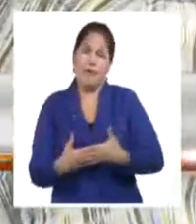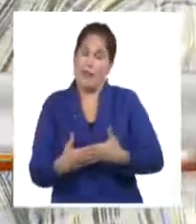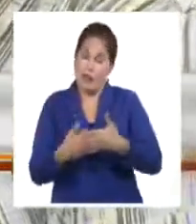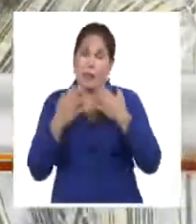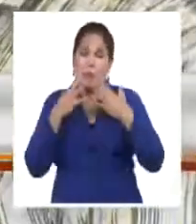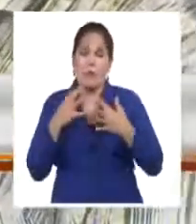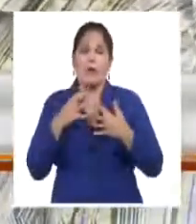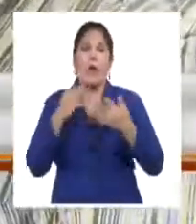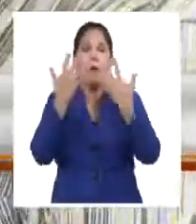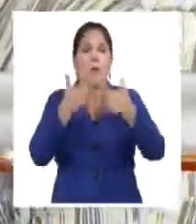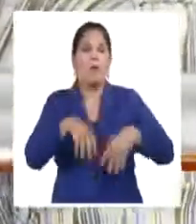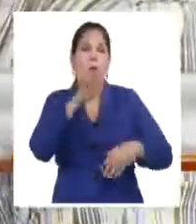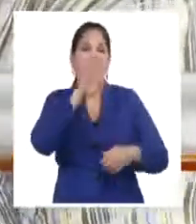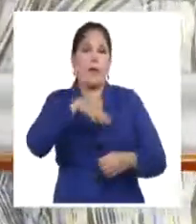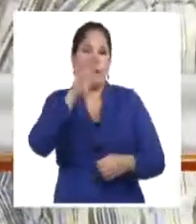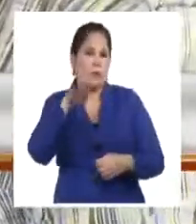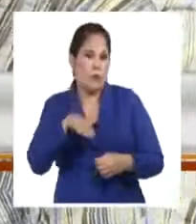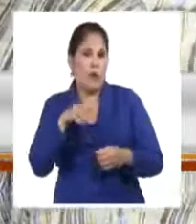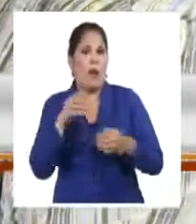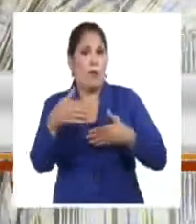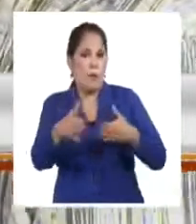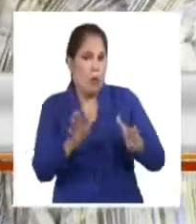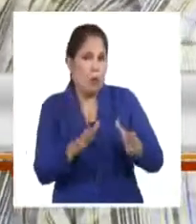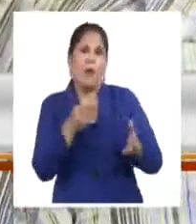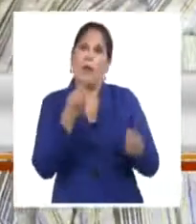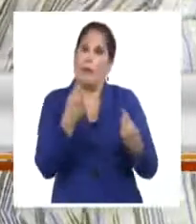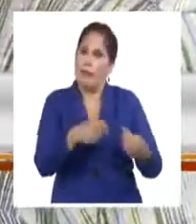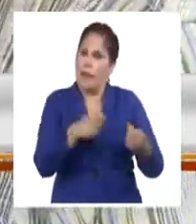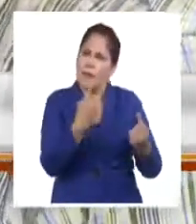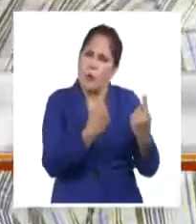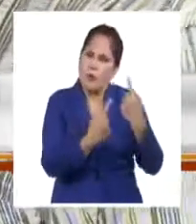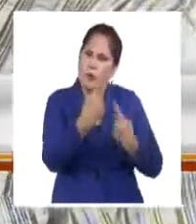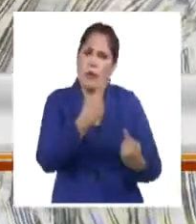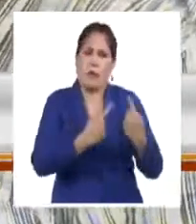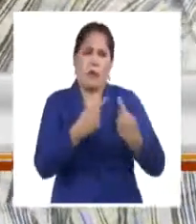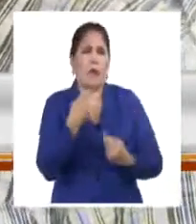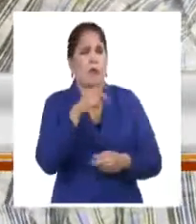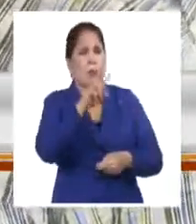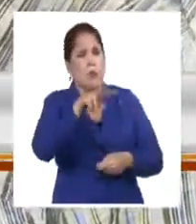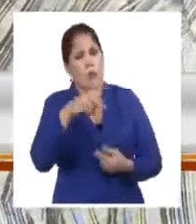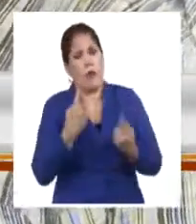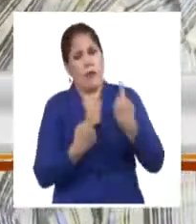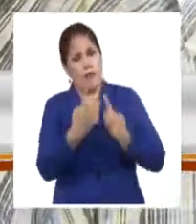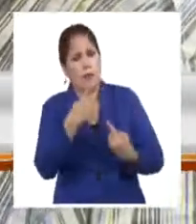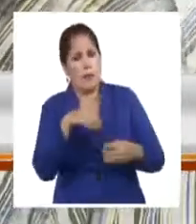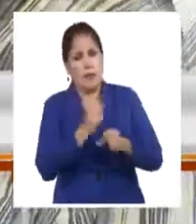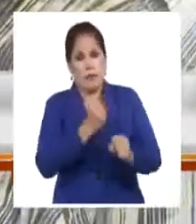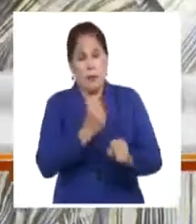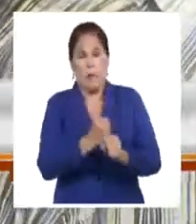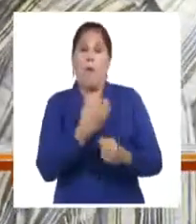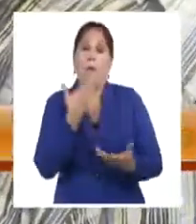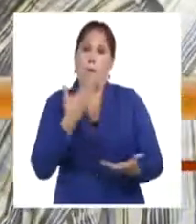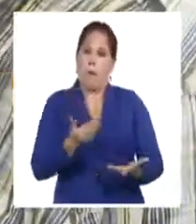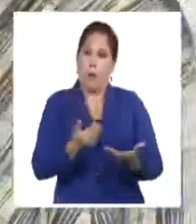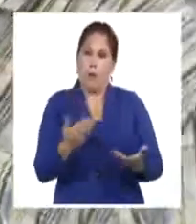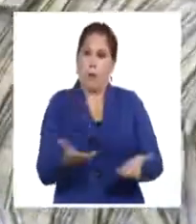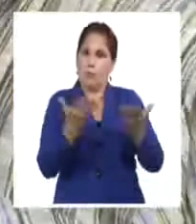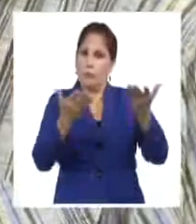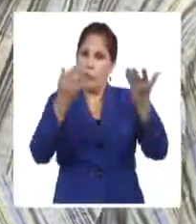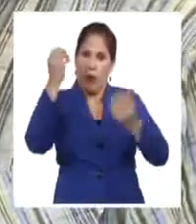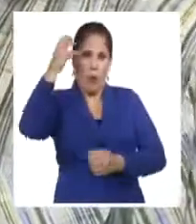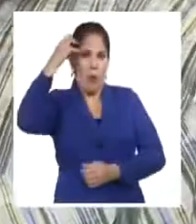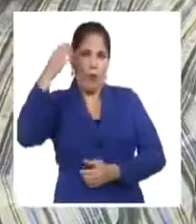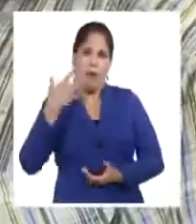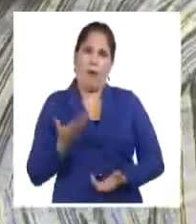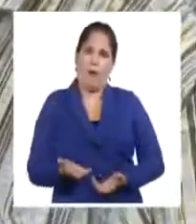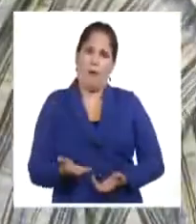producir pintura, ustedes aquí pueden producir bloques. Todo eso son alternativas que ustedes tienen que buscar también. Para poder, además, mira, toda la capacidad instalada